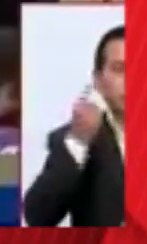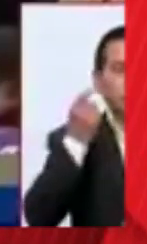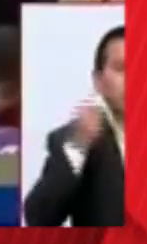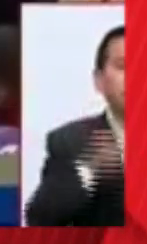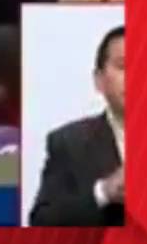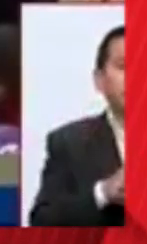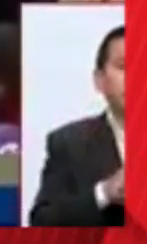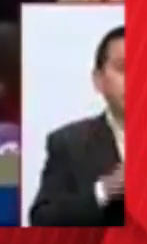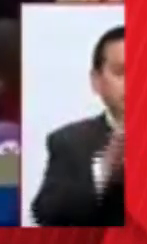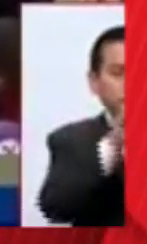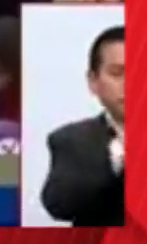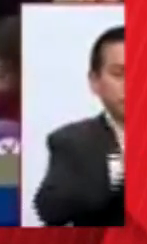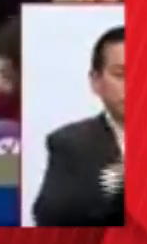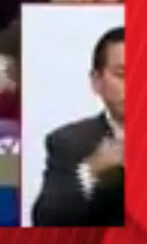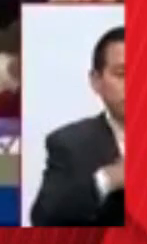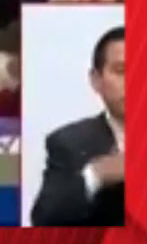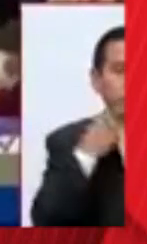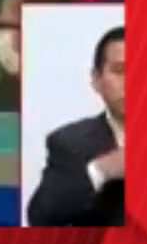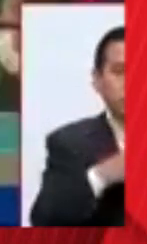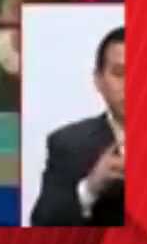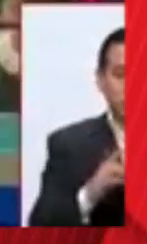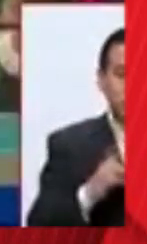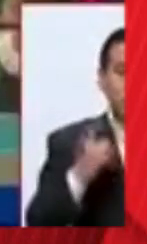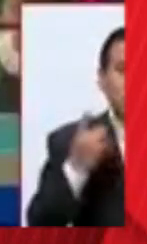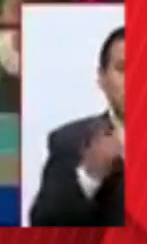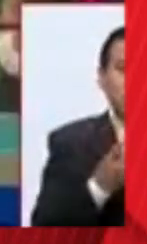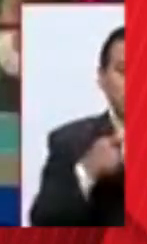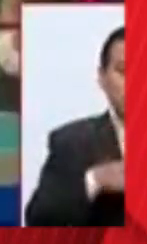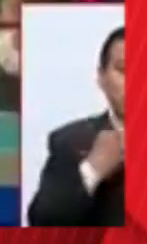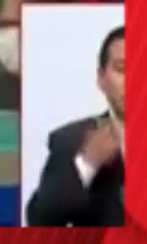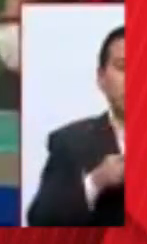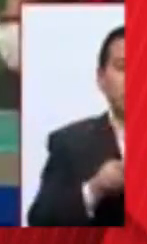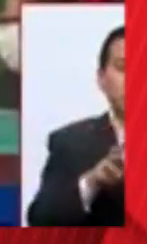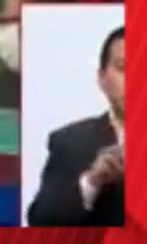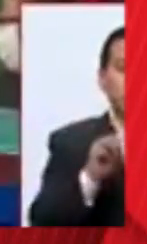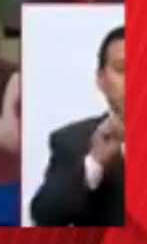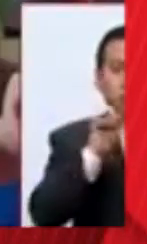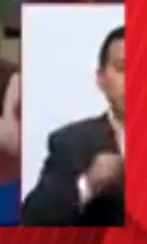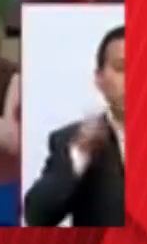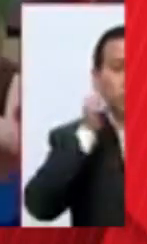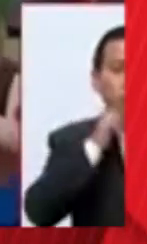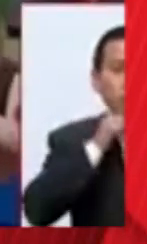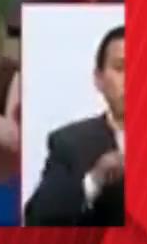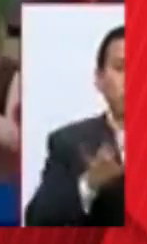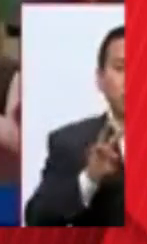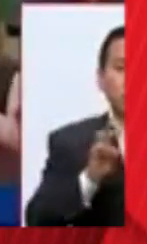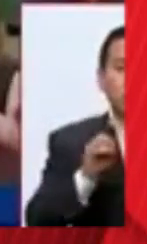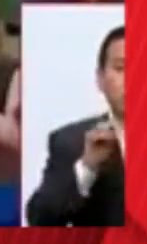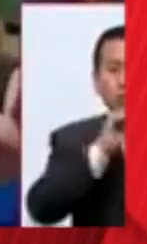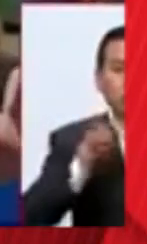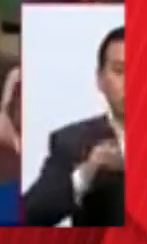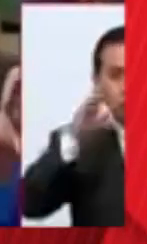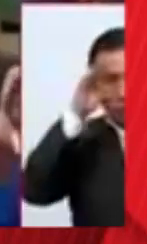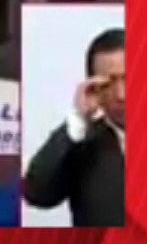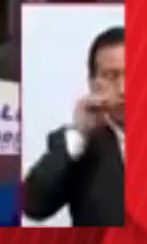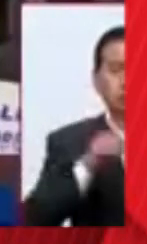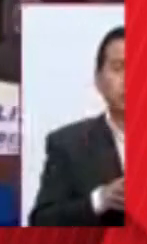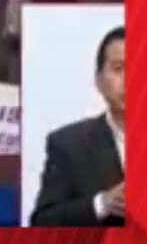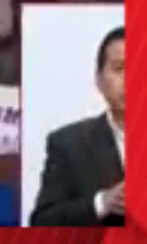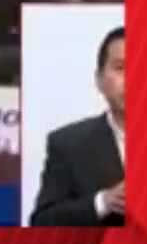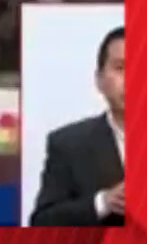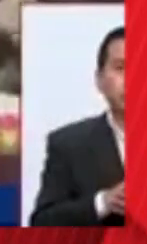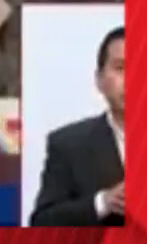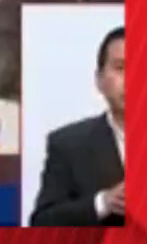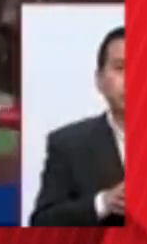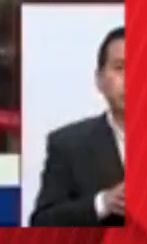en nuestro estatuto, en la directiva, dice 30% de mujeres, 70% de varones. En